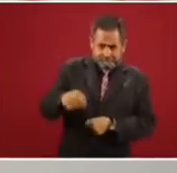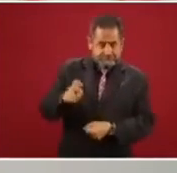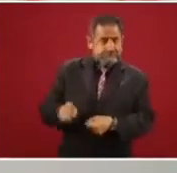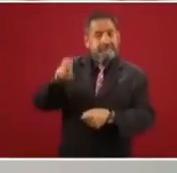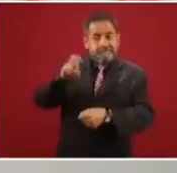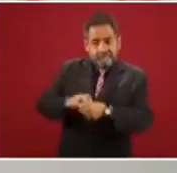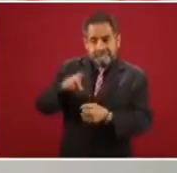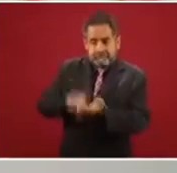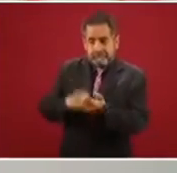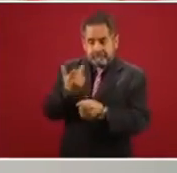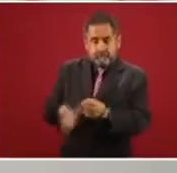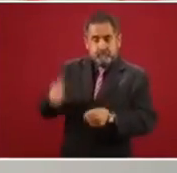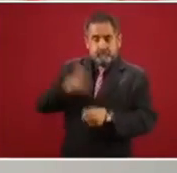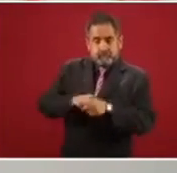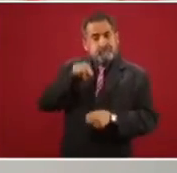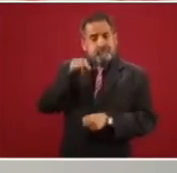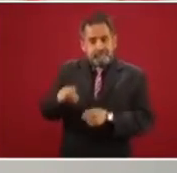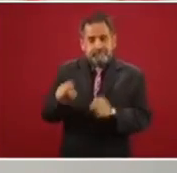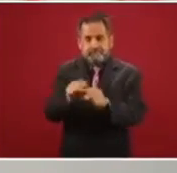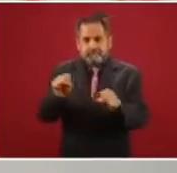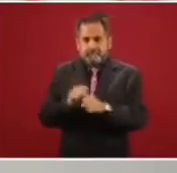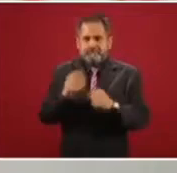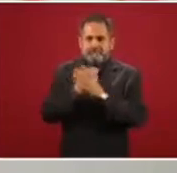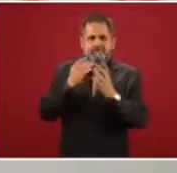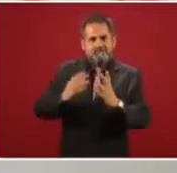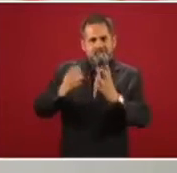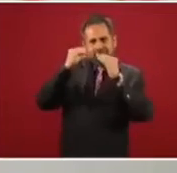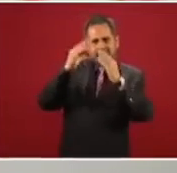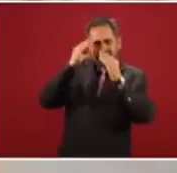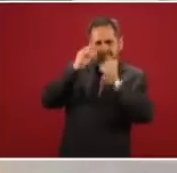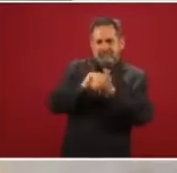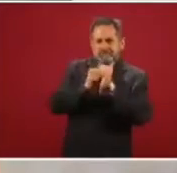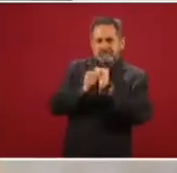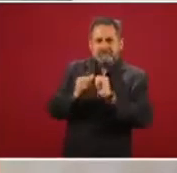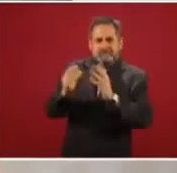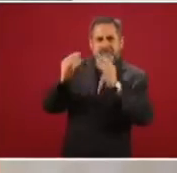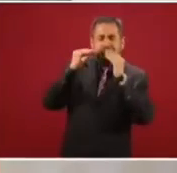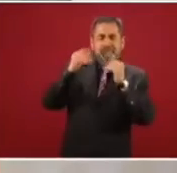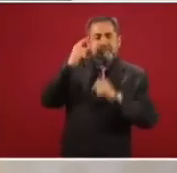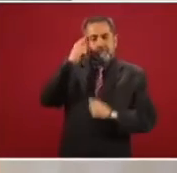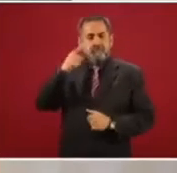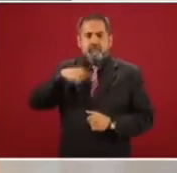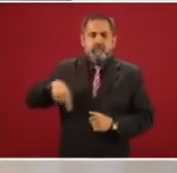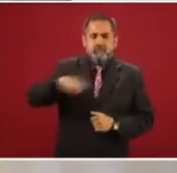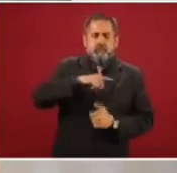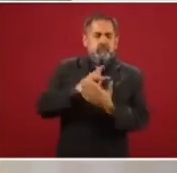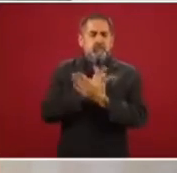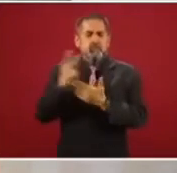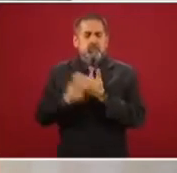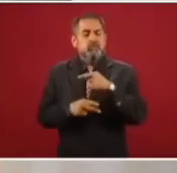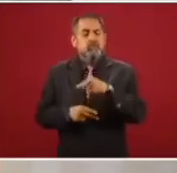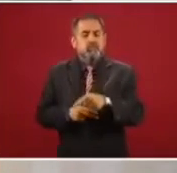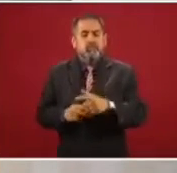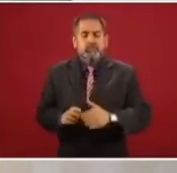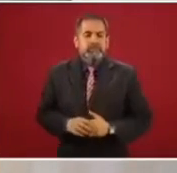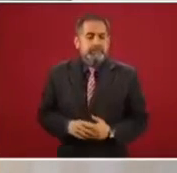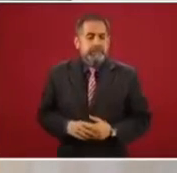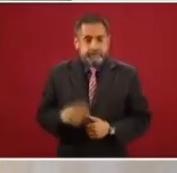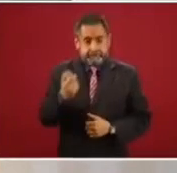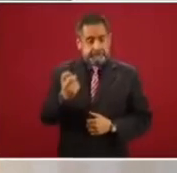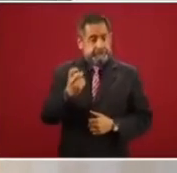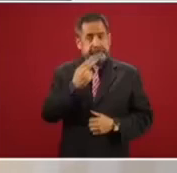región todos los médicos enfermeras personal que elabora en el programa esto va a generar